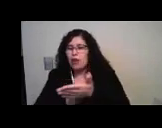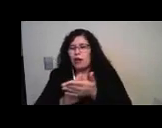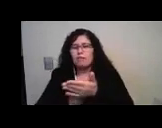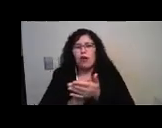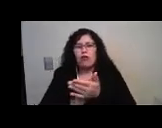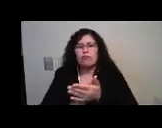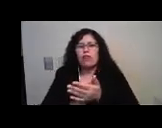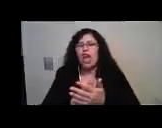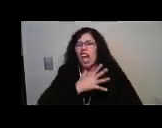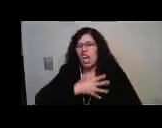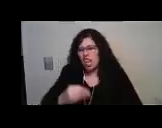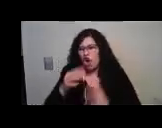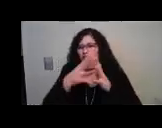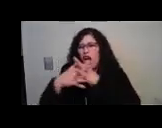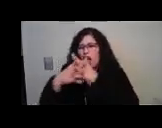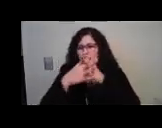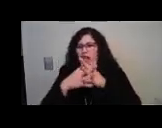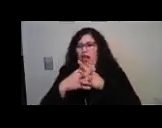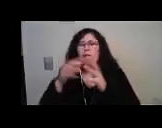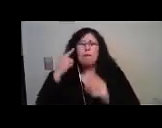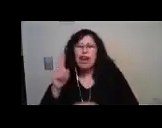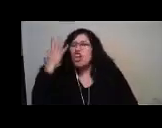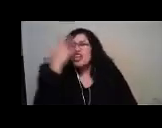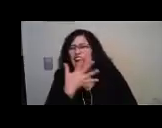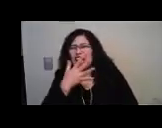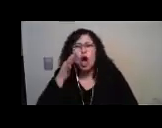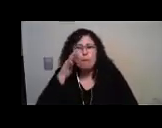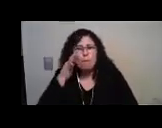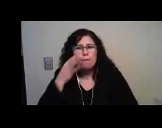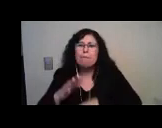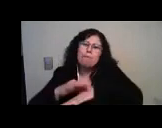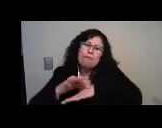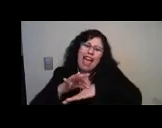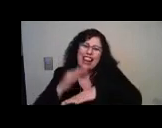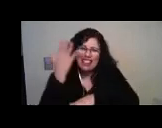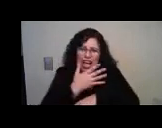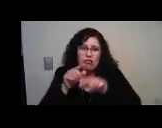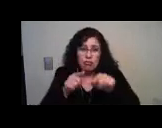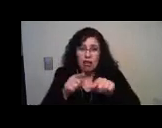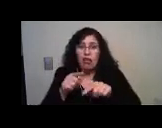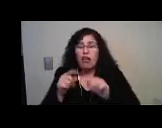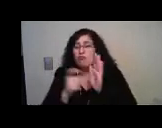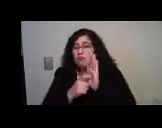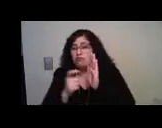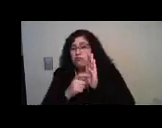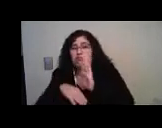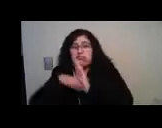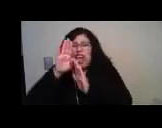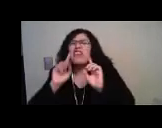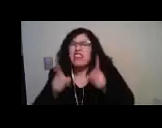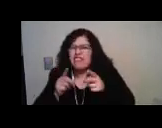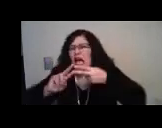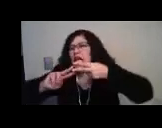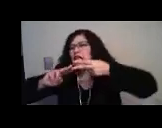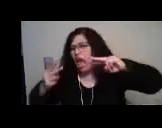ya hay se presenta una probabilidad mucho más mayor. Entonces, y eso probablemente tenga que ver con temas genéticos de las personas,